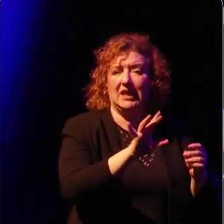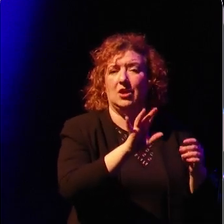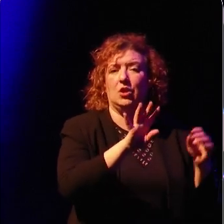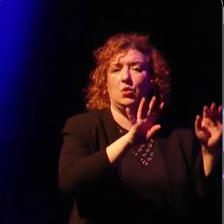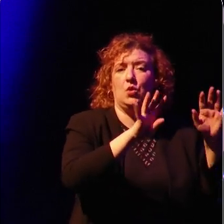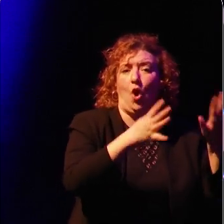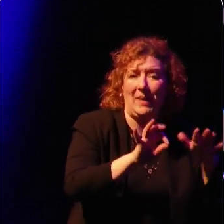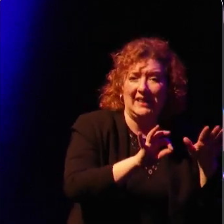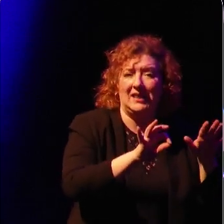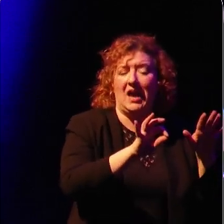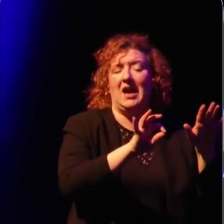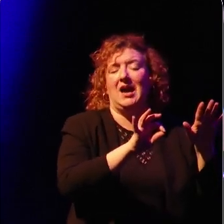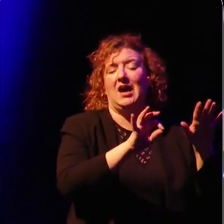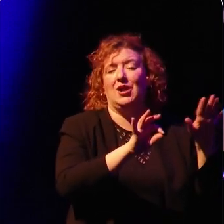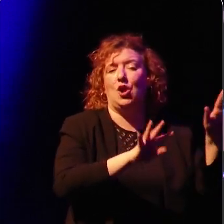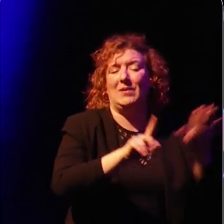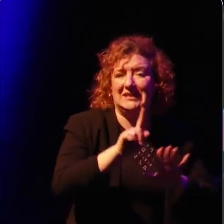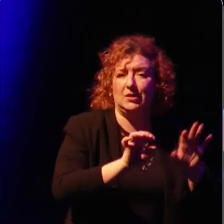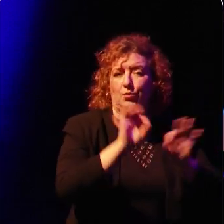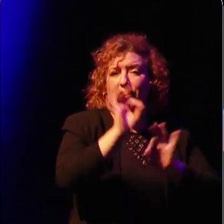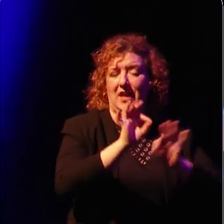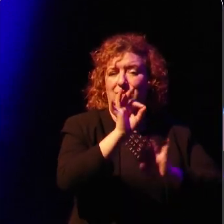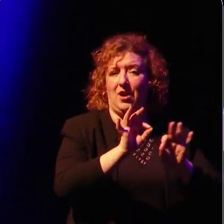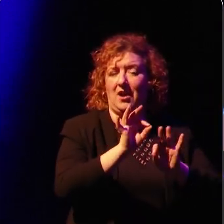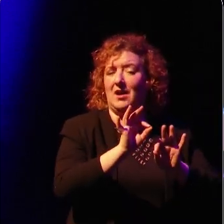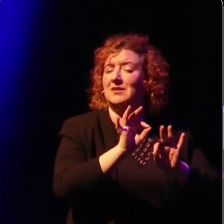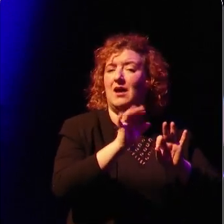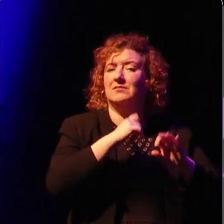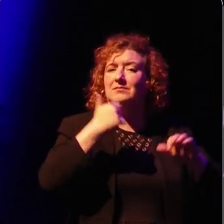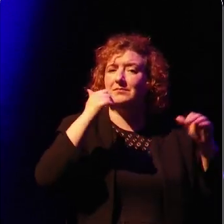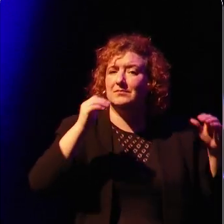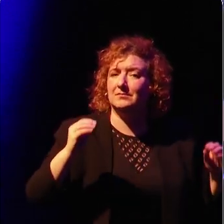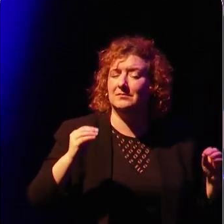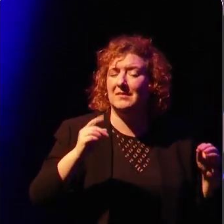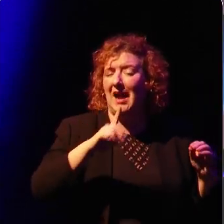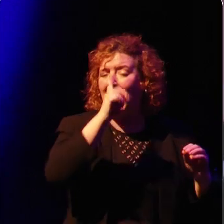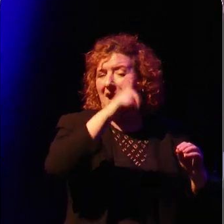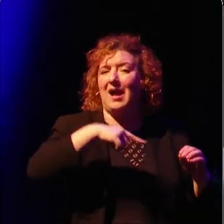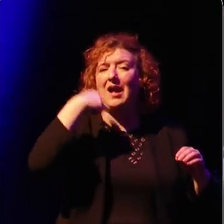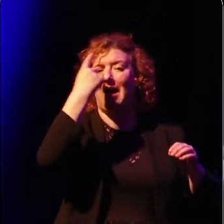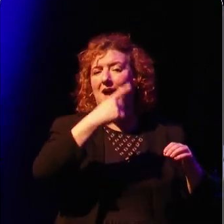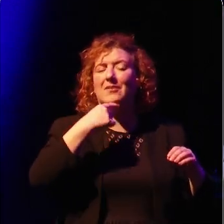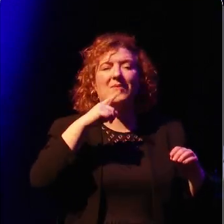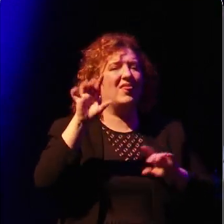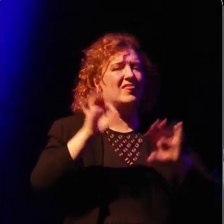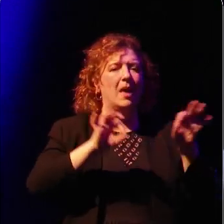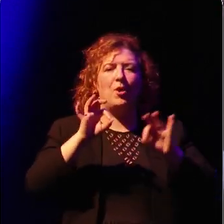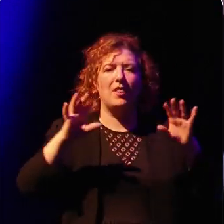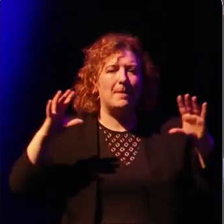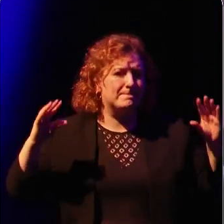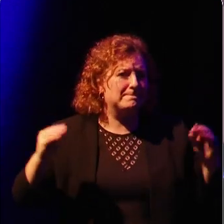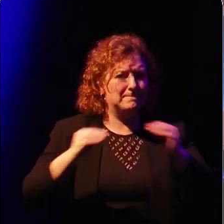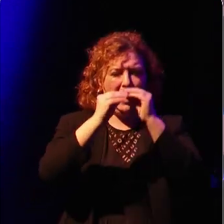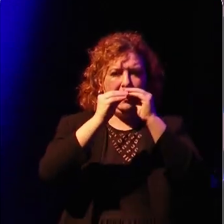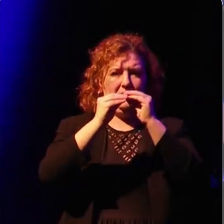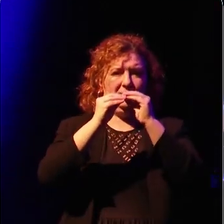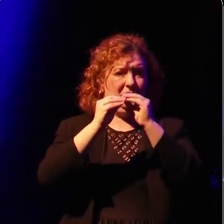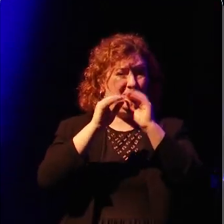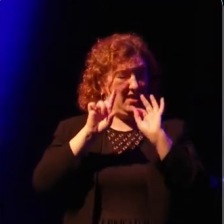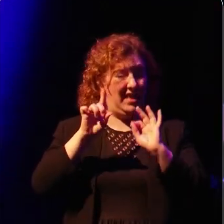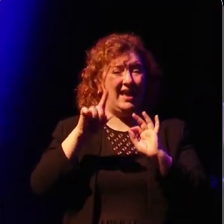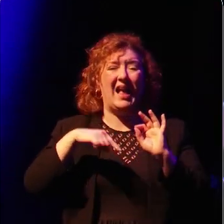un 90, un 96%, hasta que logra generar una cara 100%